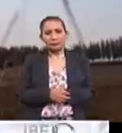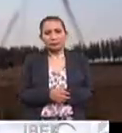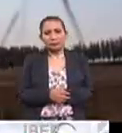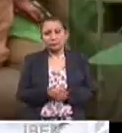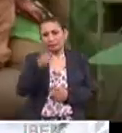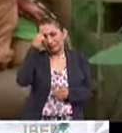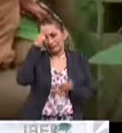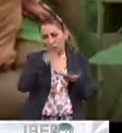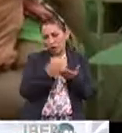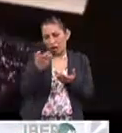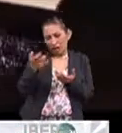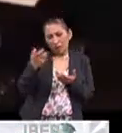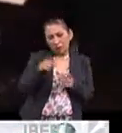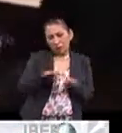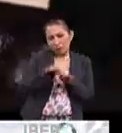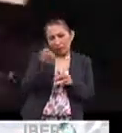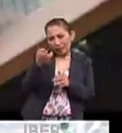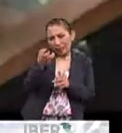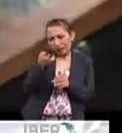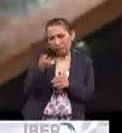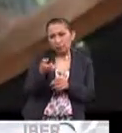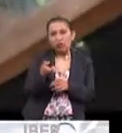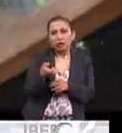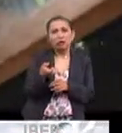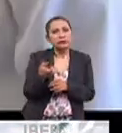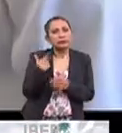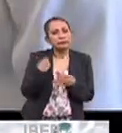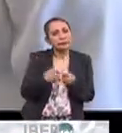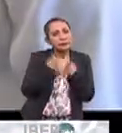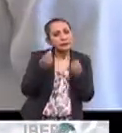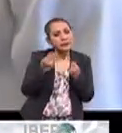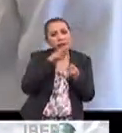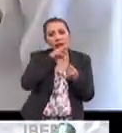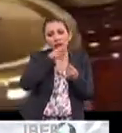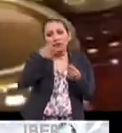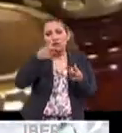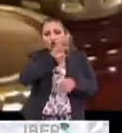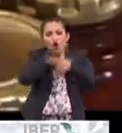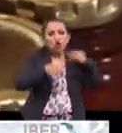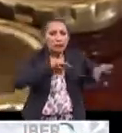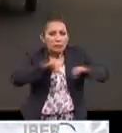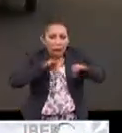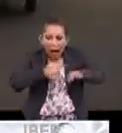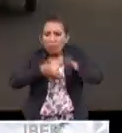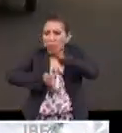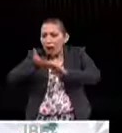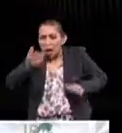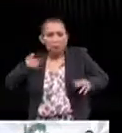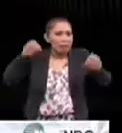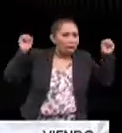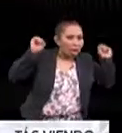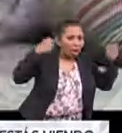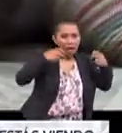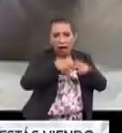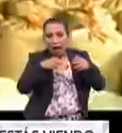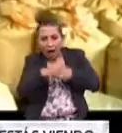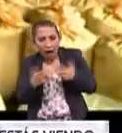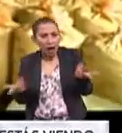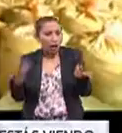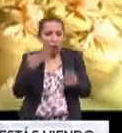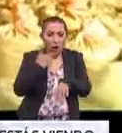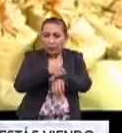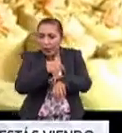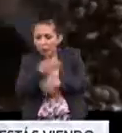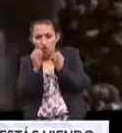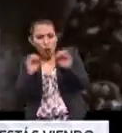Creo que ese es un factor muy muy importante, ¿no? La vida acelerada que tenemos y la falta de